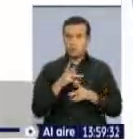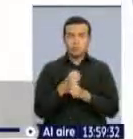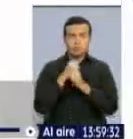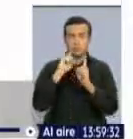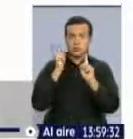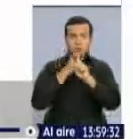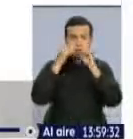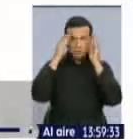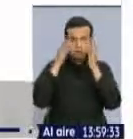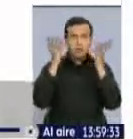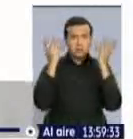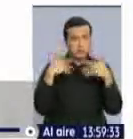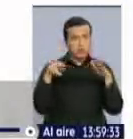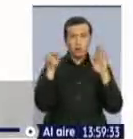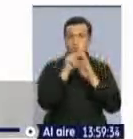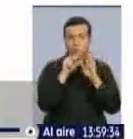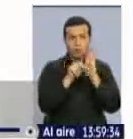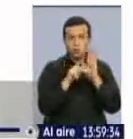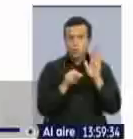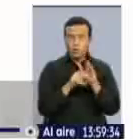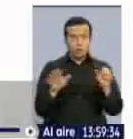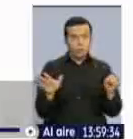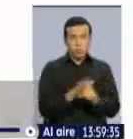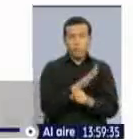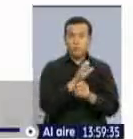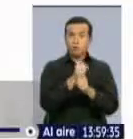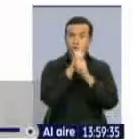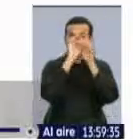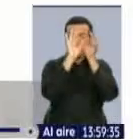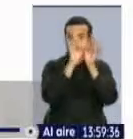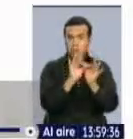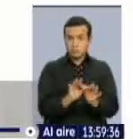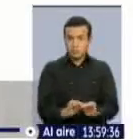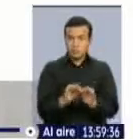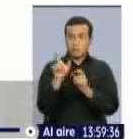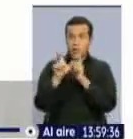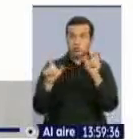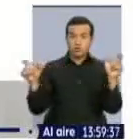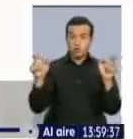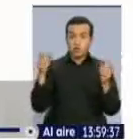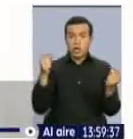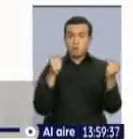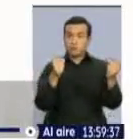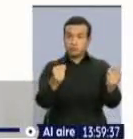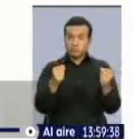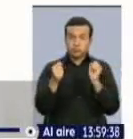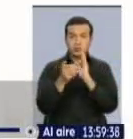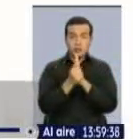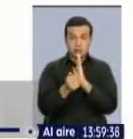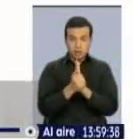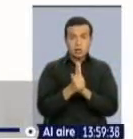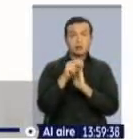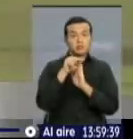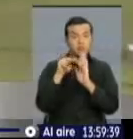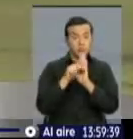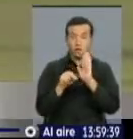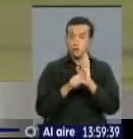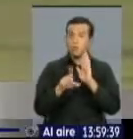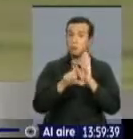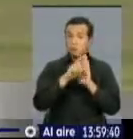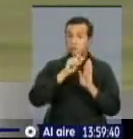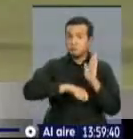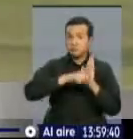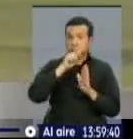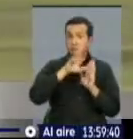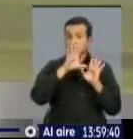prioritaria. Cumplimos con todos los programas de mantenimiento y entrenamiento de nuestras tripulaciones, como lo exige la normativa aeronáutica,